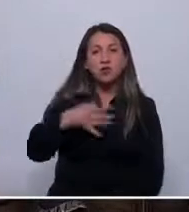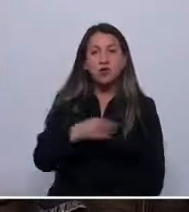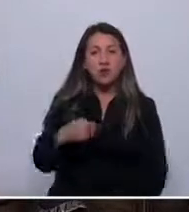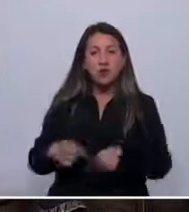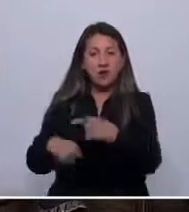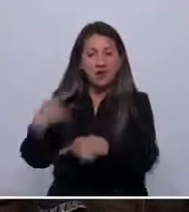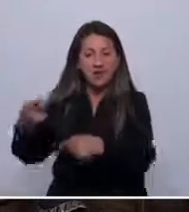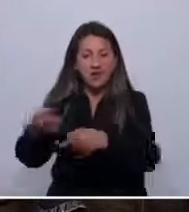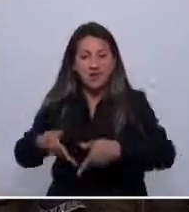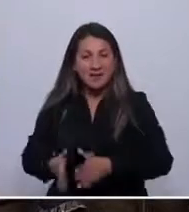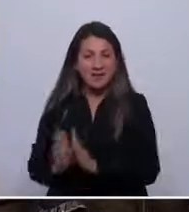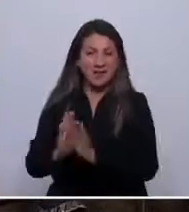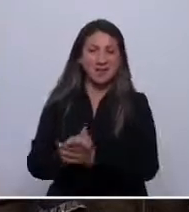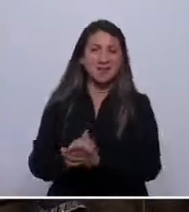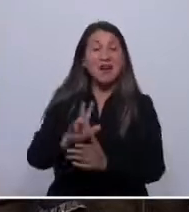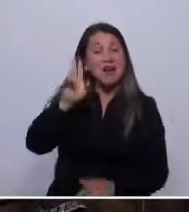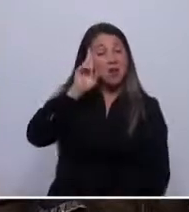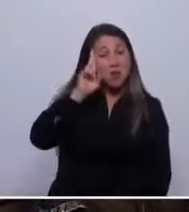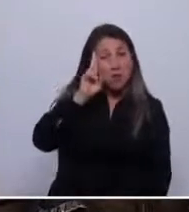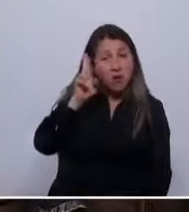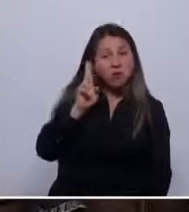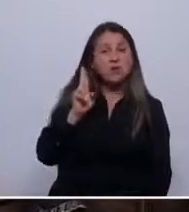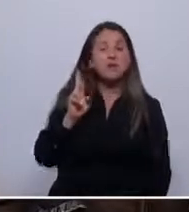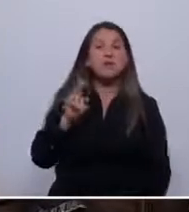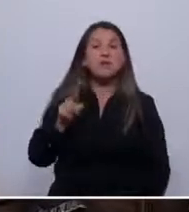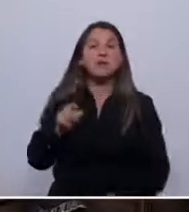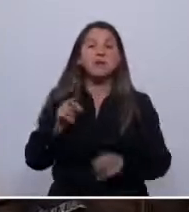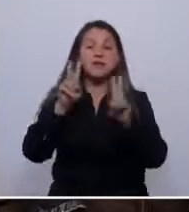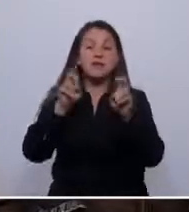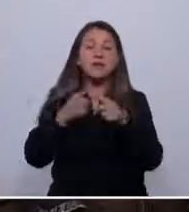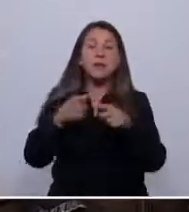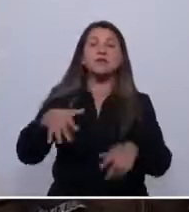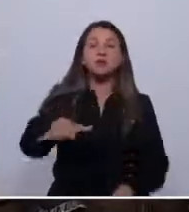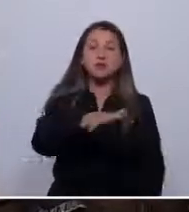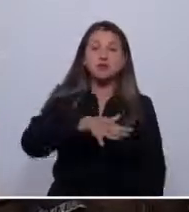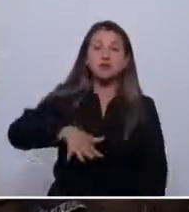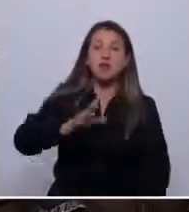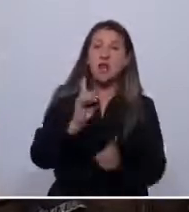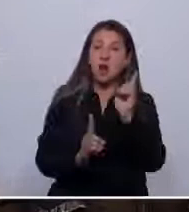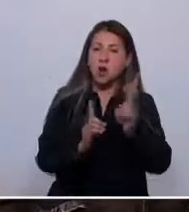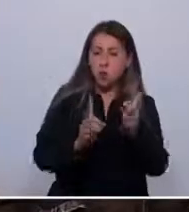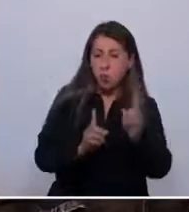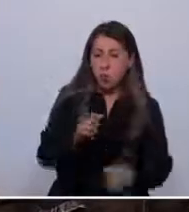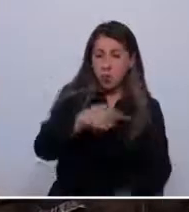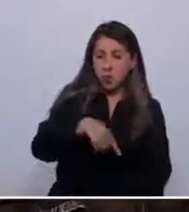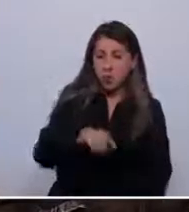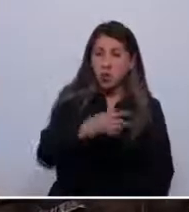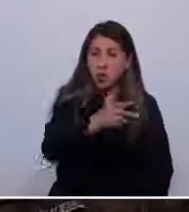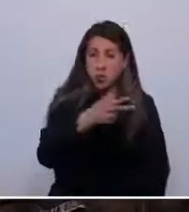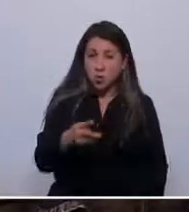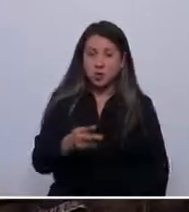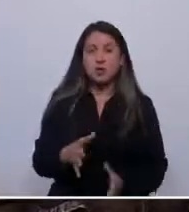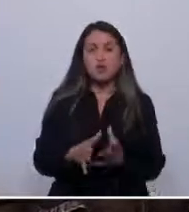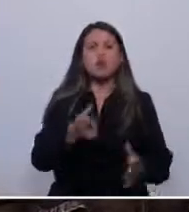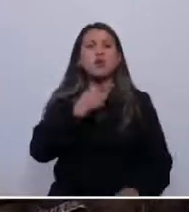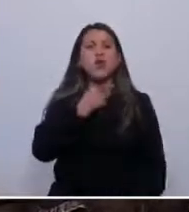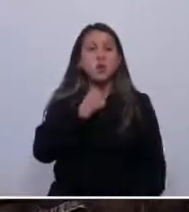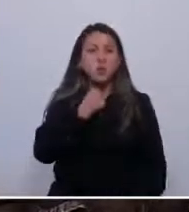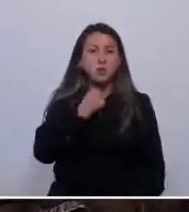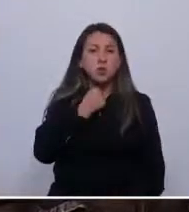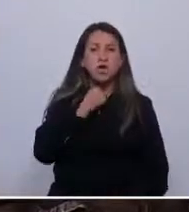Recuerdo que la revuelta social, aquella a que a ustedes tanto les gusta